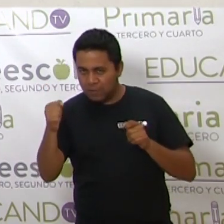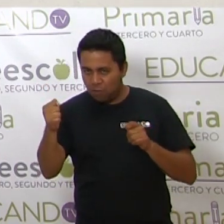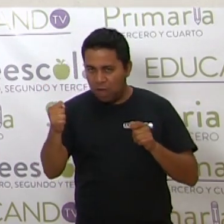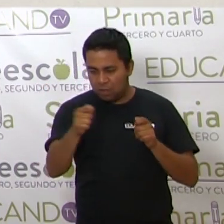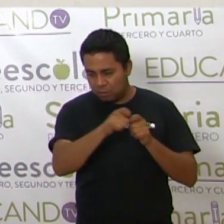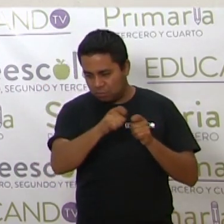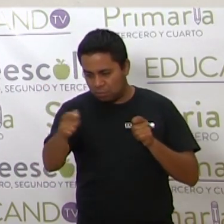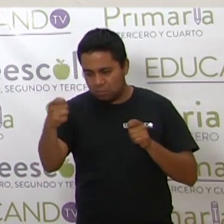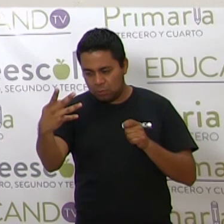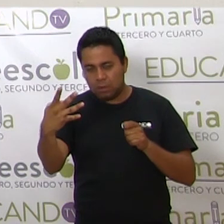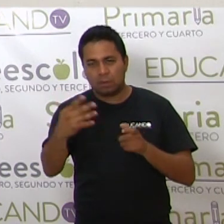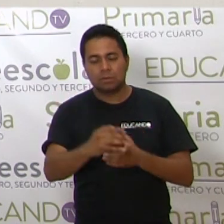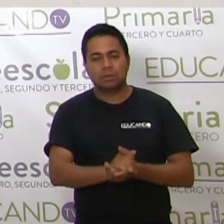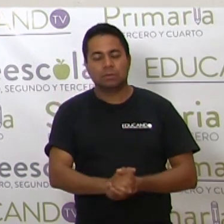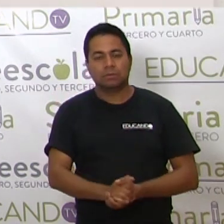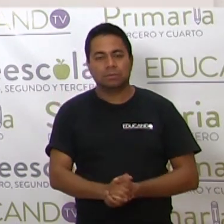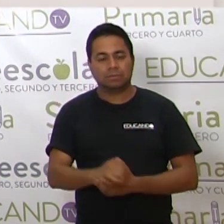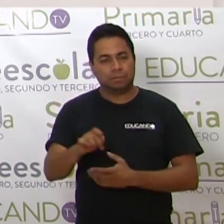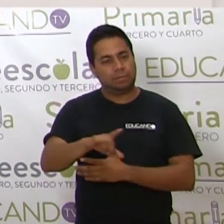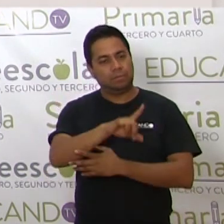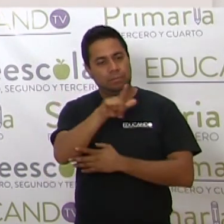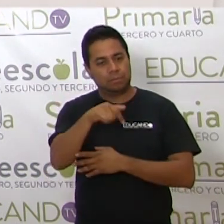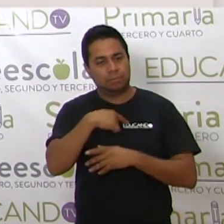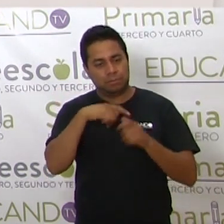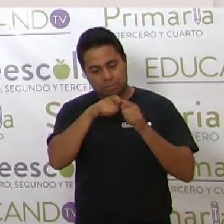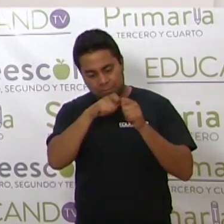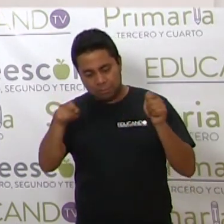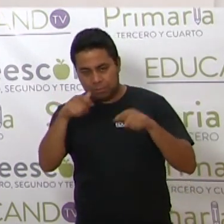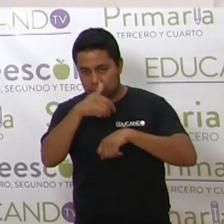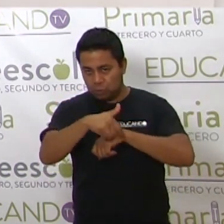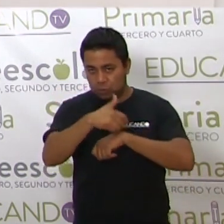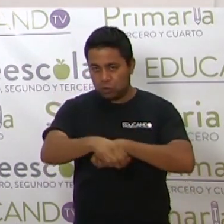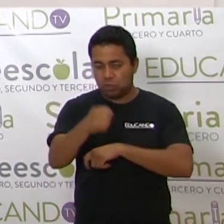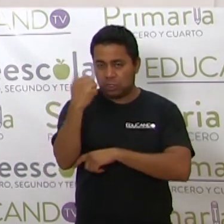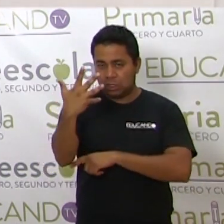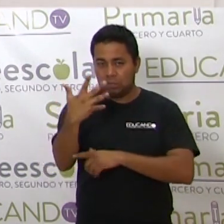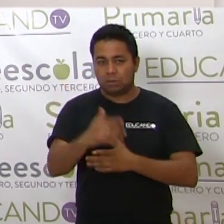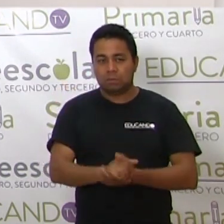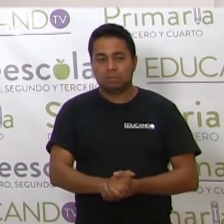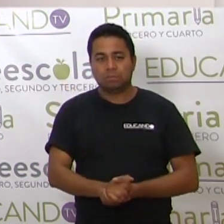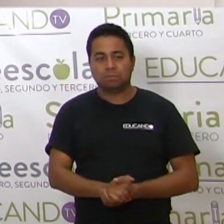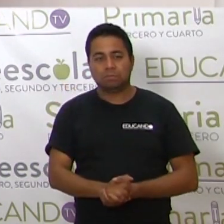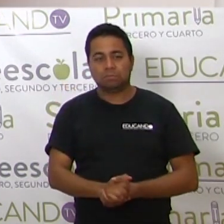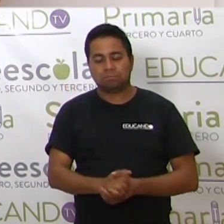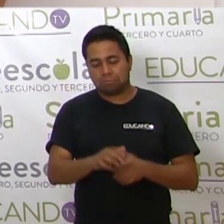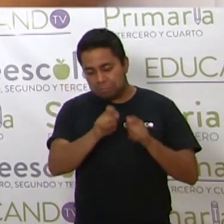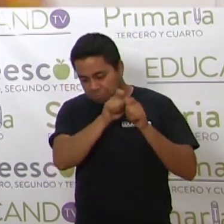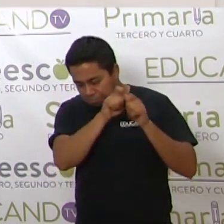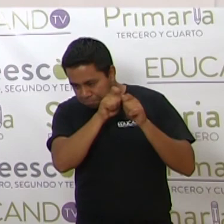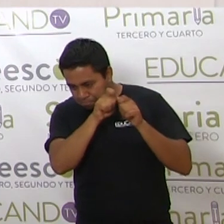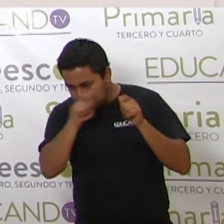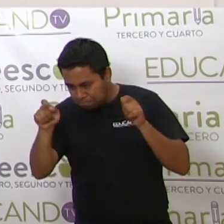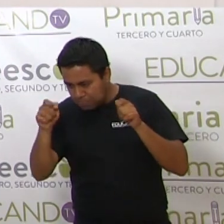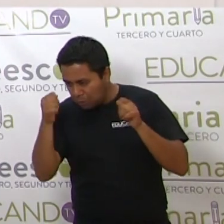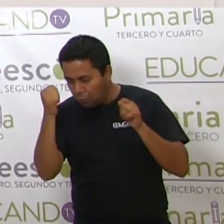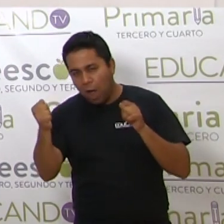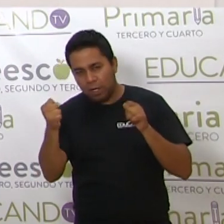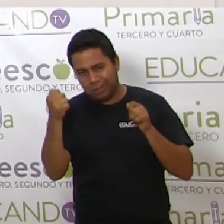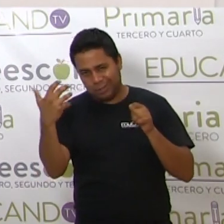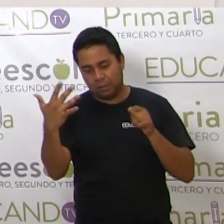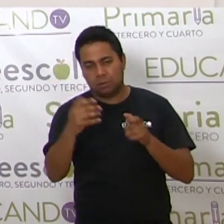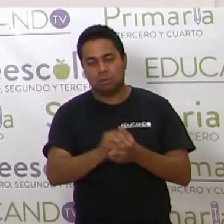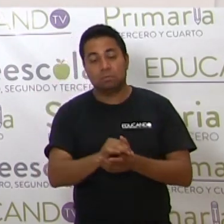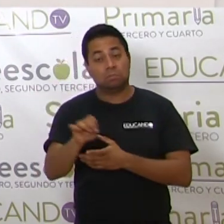posible después me voy al 5 hago mi trazo lo más firme posible